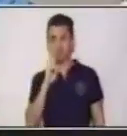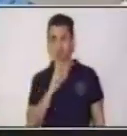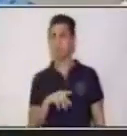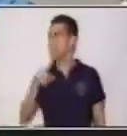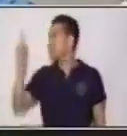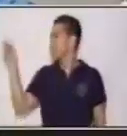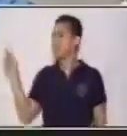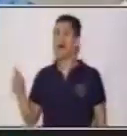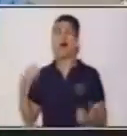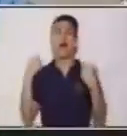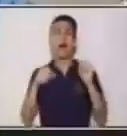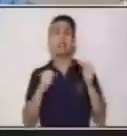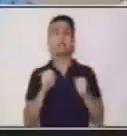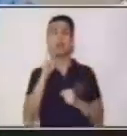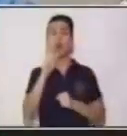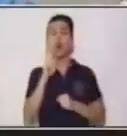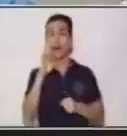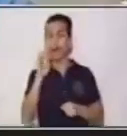ensayo.